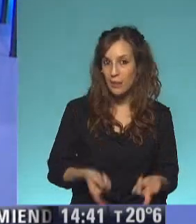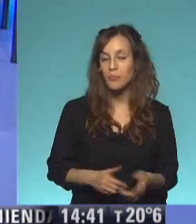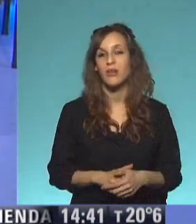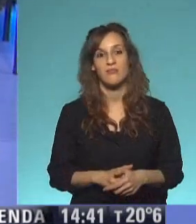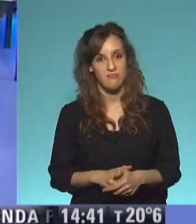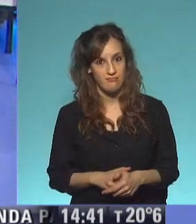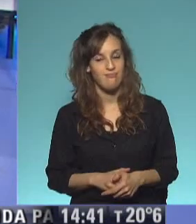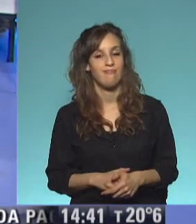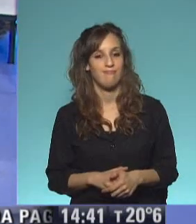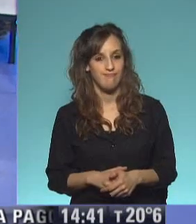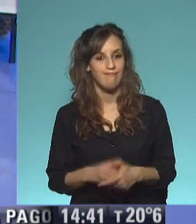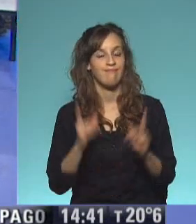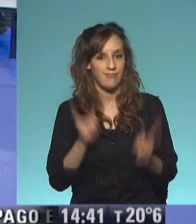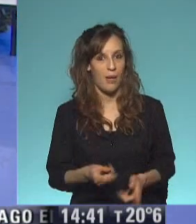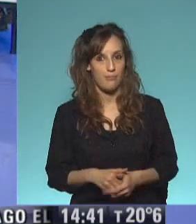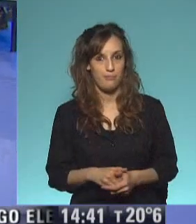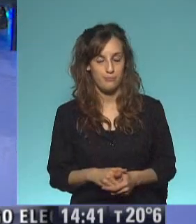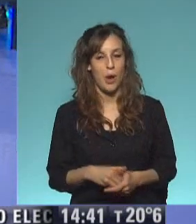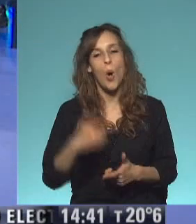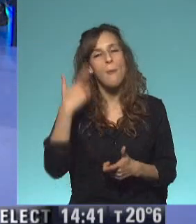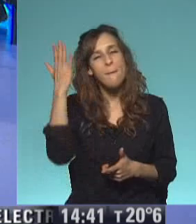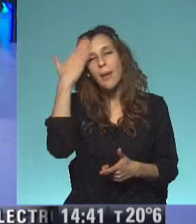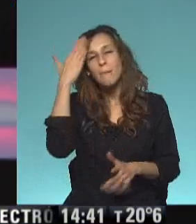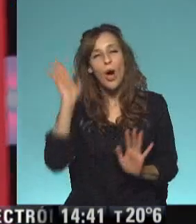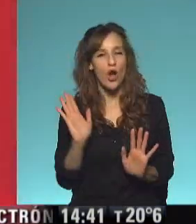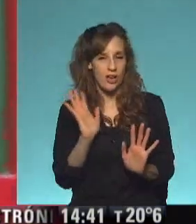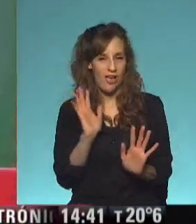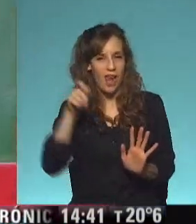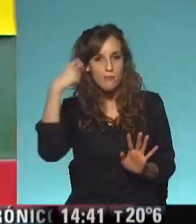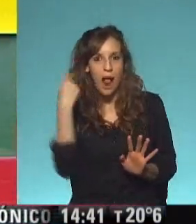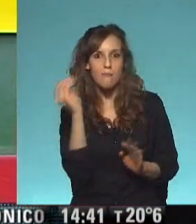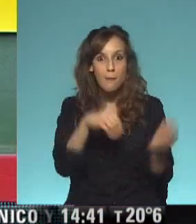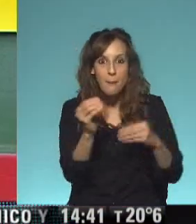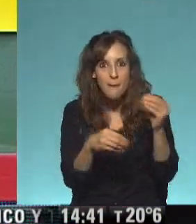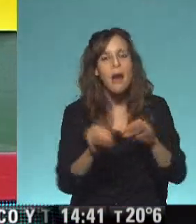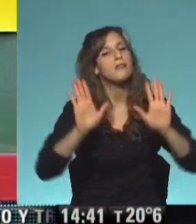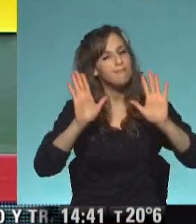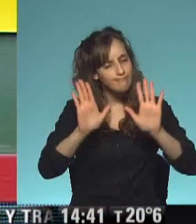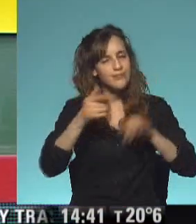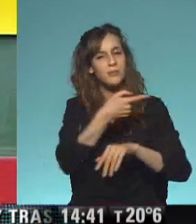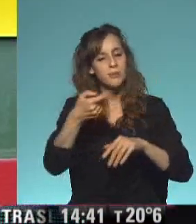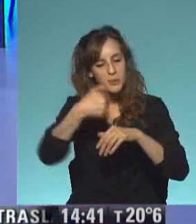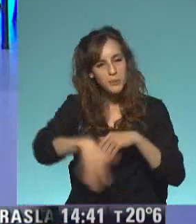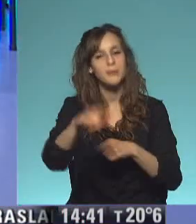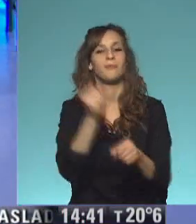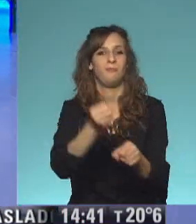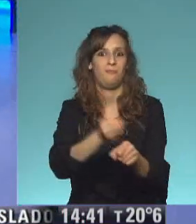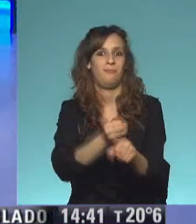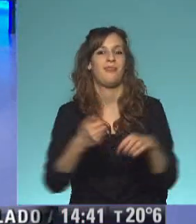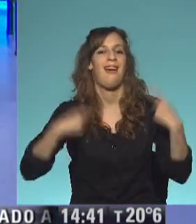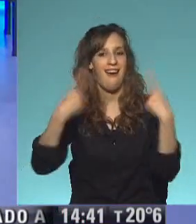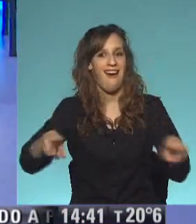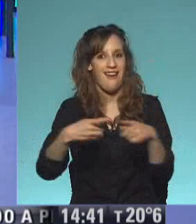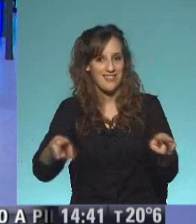todo lo que hay que, a todos los que hay que sumar. Muy bien, esta semana vamos a jugar y a trabajar con canciones y con cuentos que